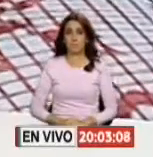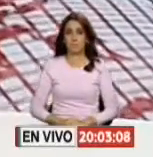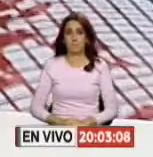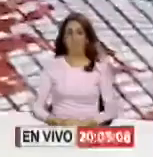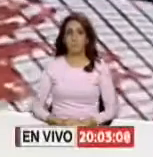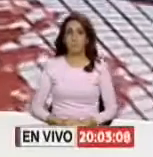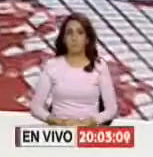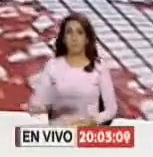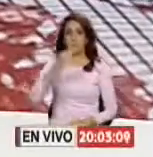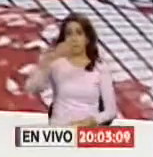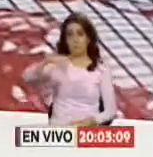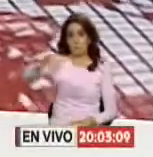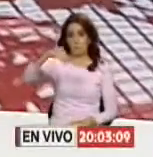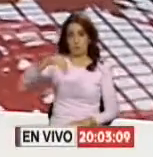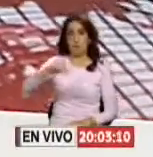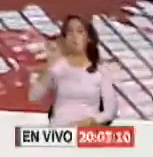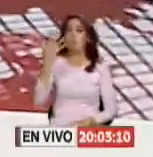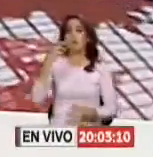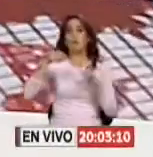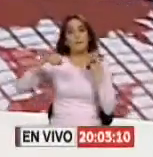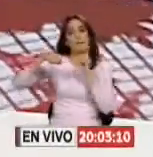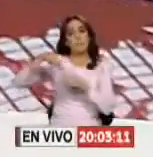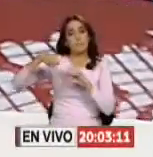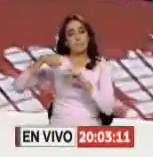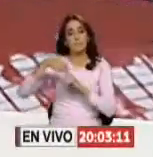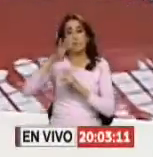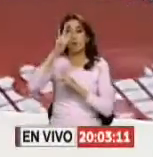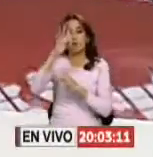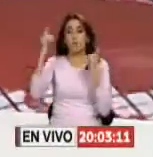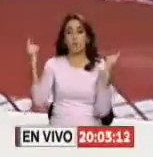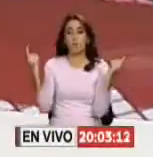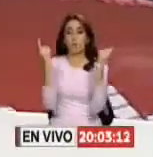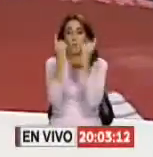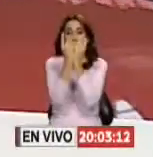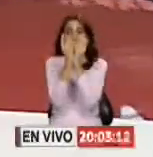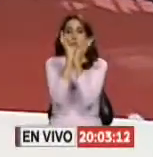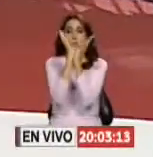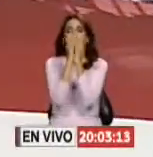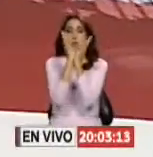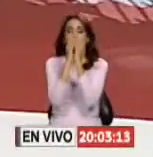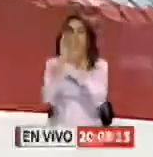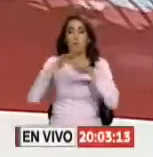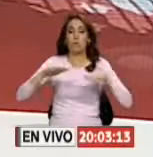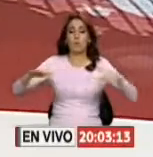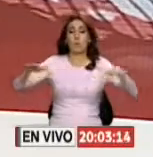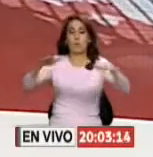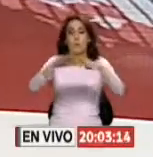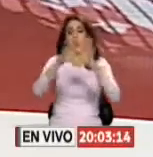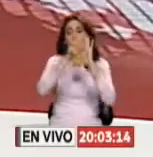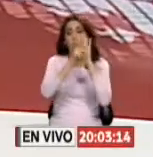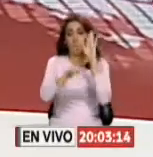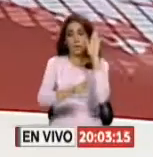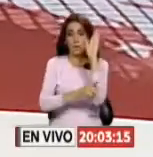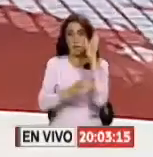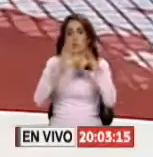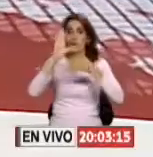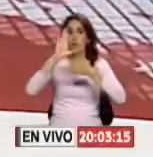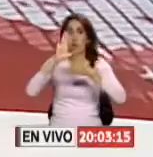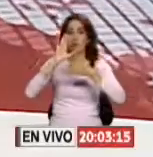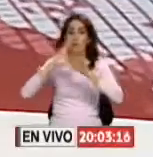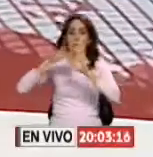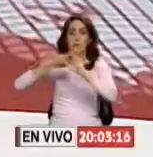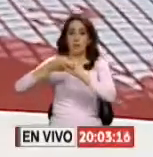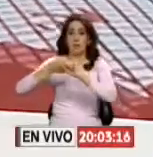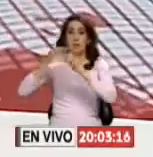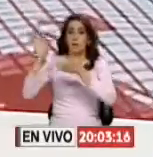a partir de este miércoles en Quito se desarrollará el cuarto encuentro de la Red de Parlamentos Abiertos de Parlaméricas. Al evento asistirán